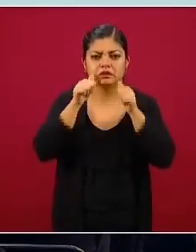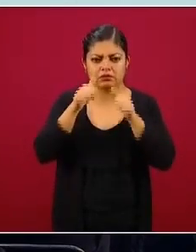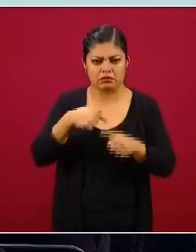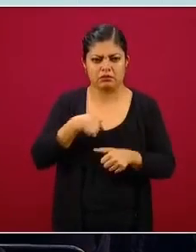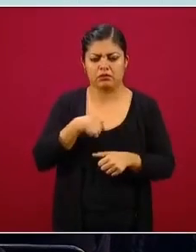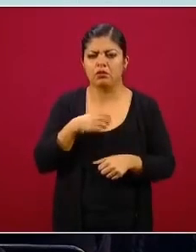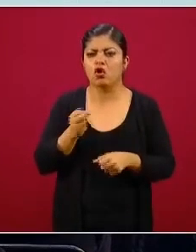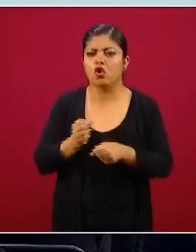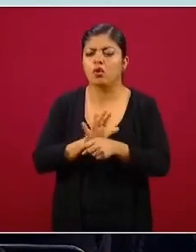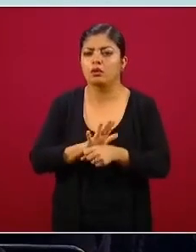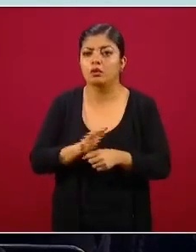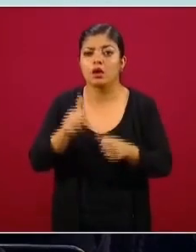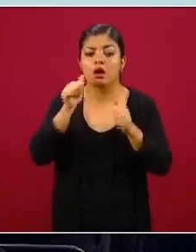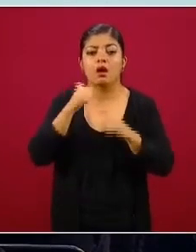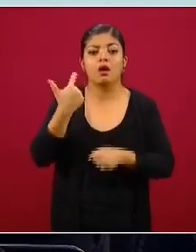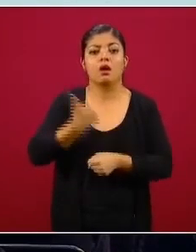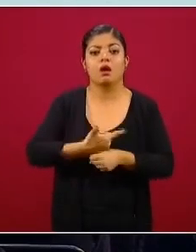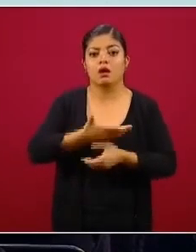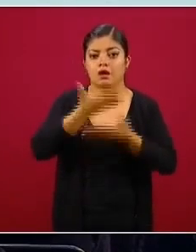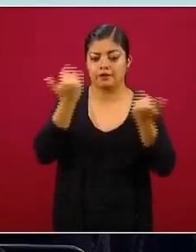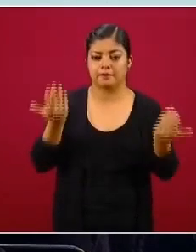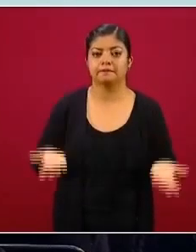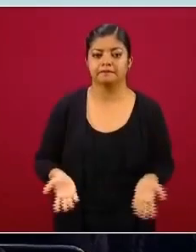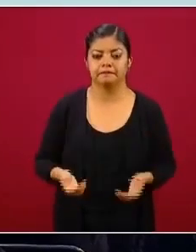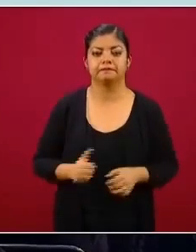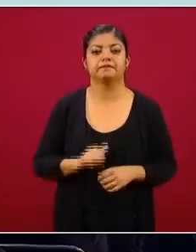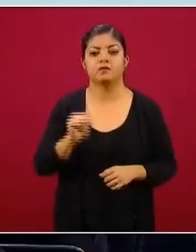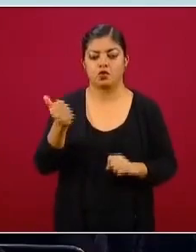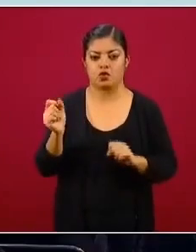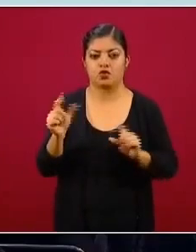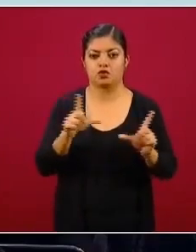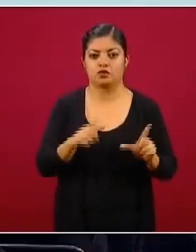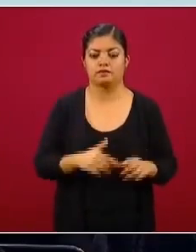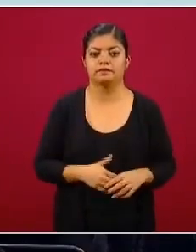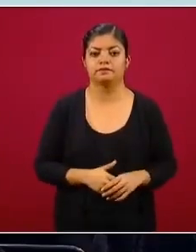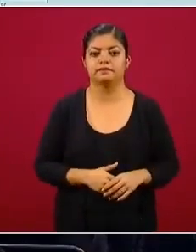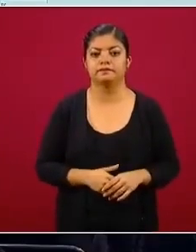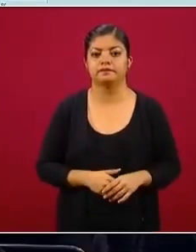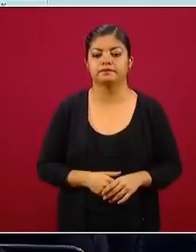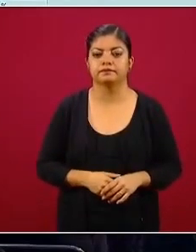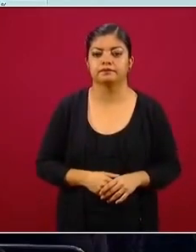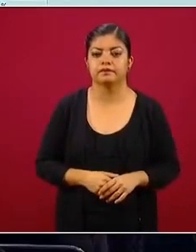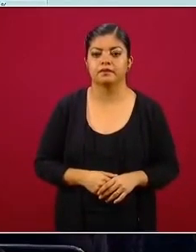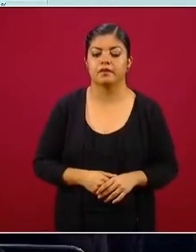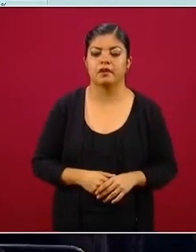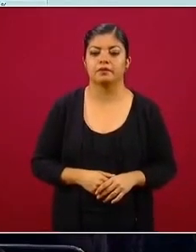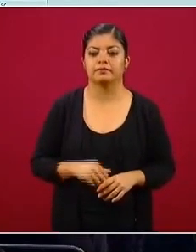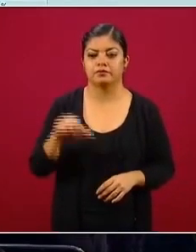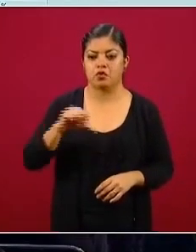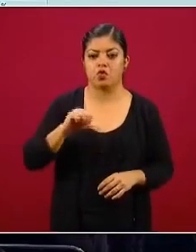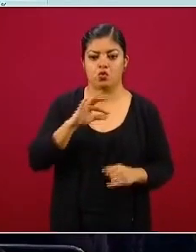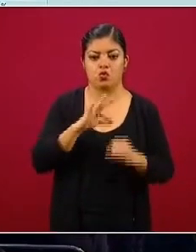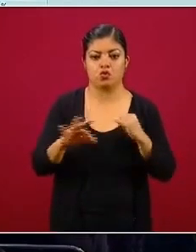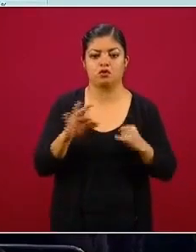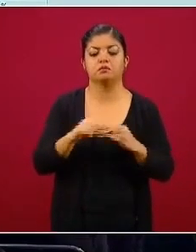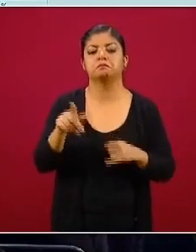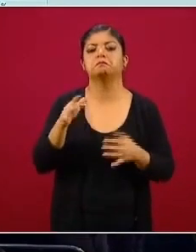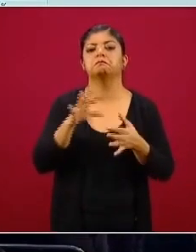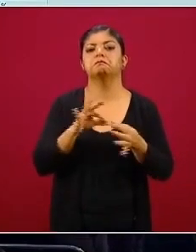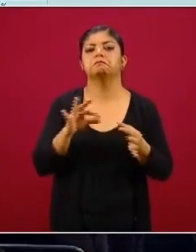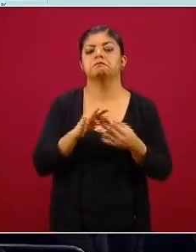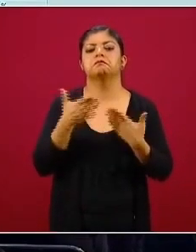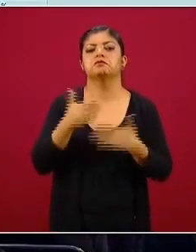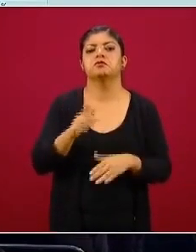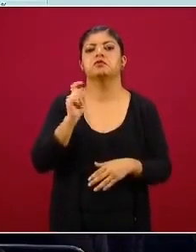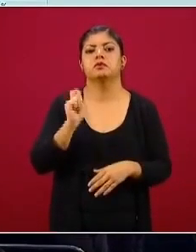por COVID-19. Veamos la siguiente diapositiva, que es la última de este bloque, que tiene que ver precisamente